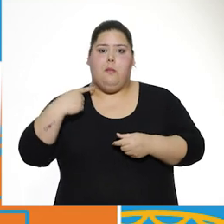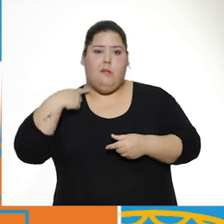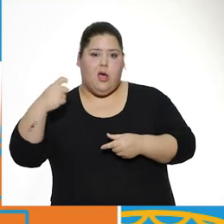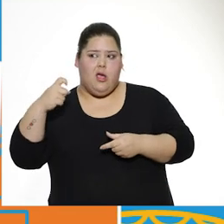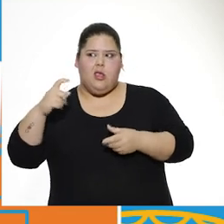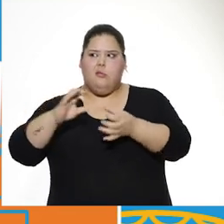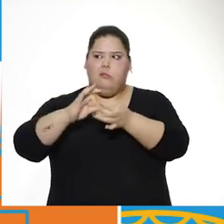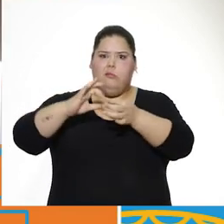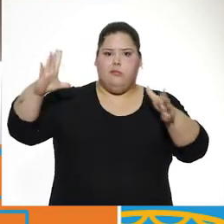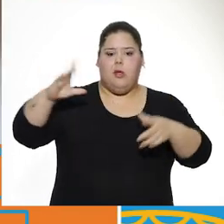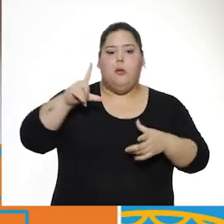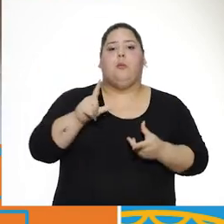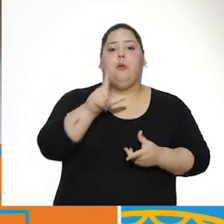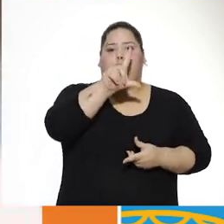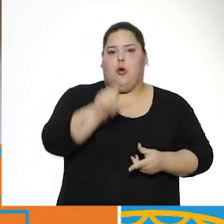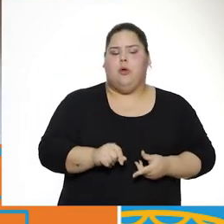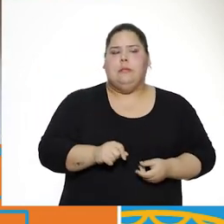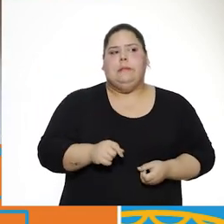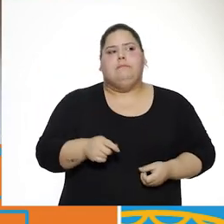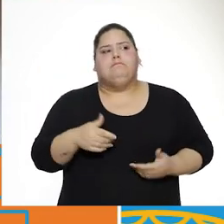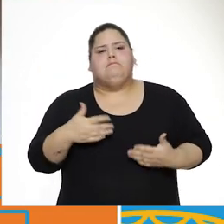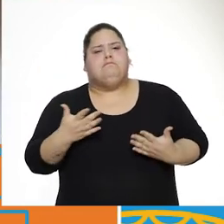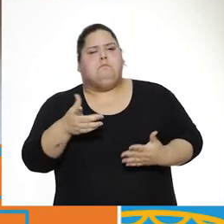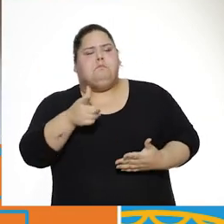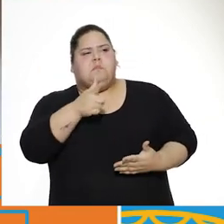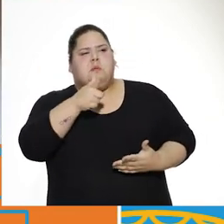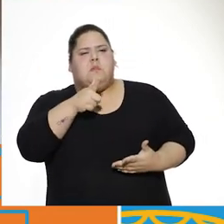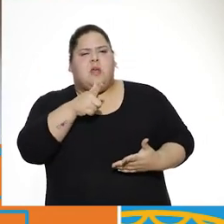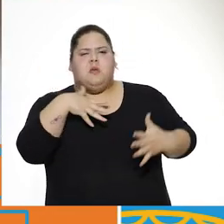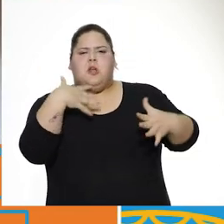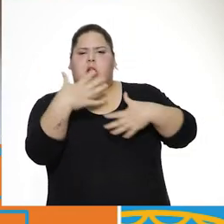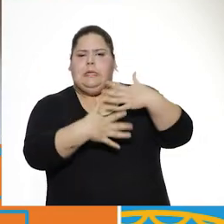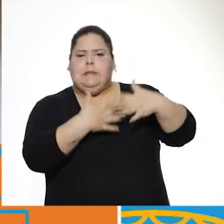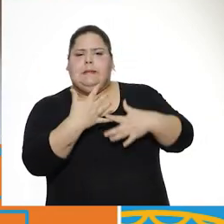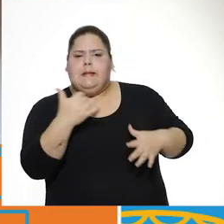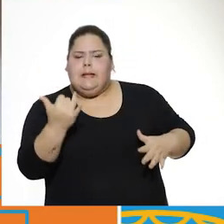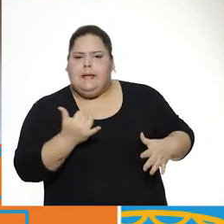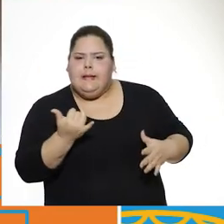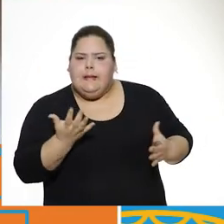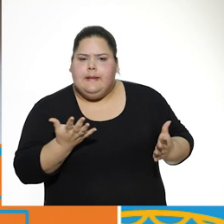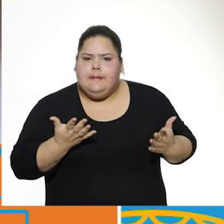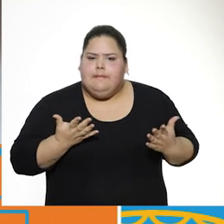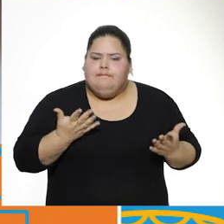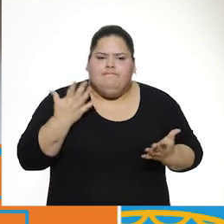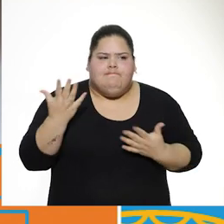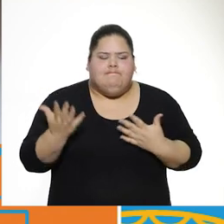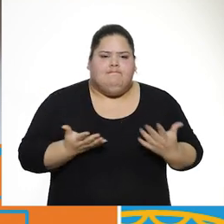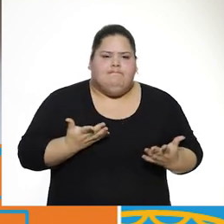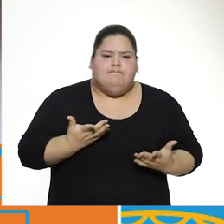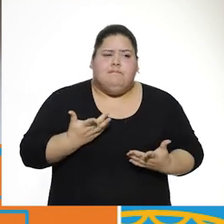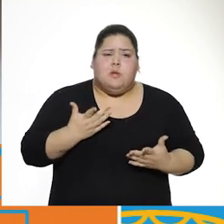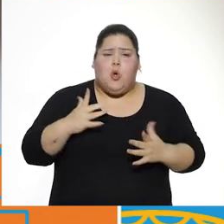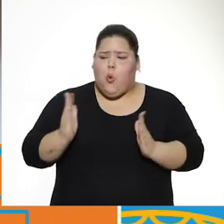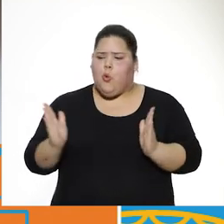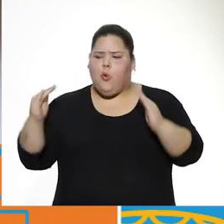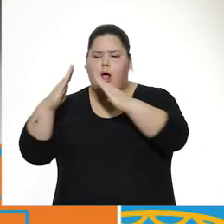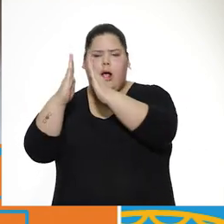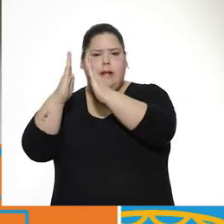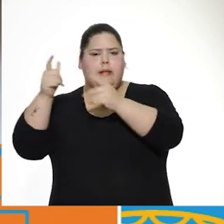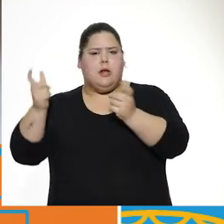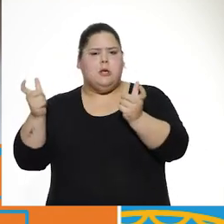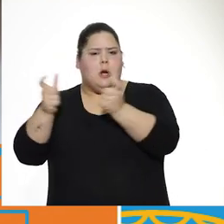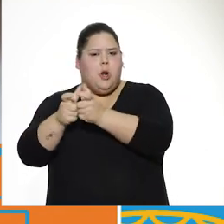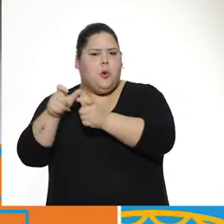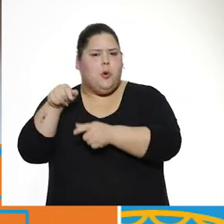y así ser una nación. Y me parece que hubo una revolución y un